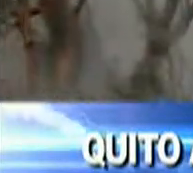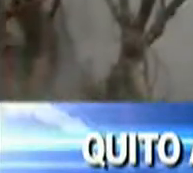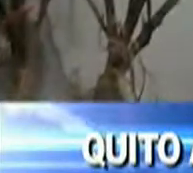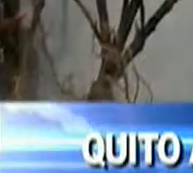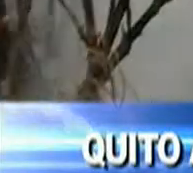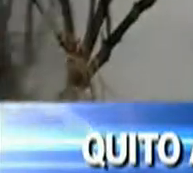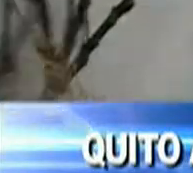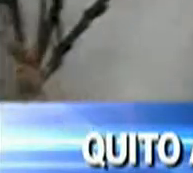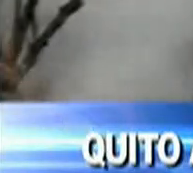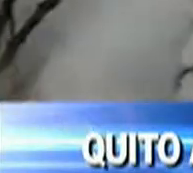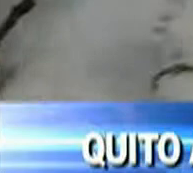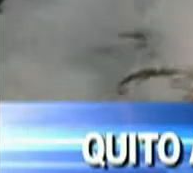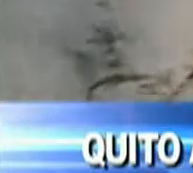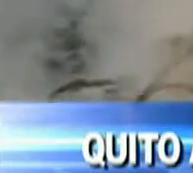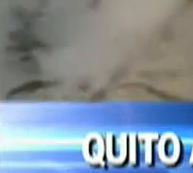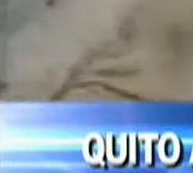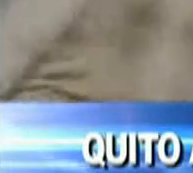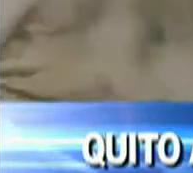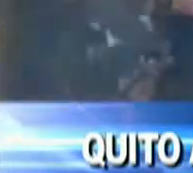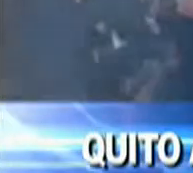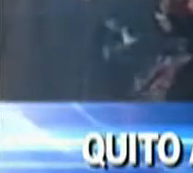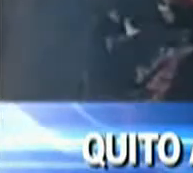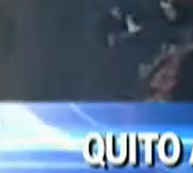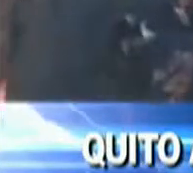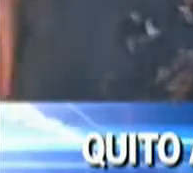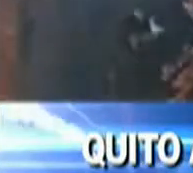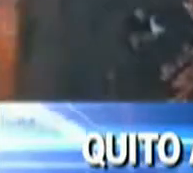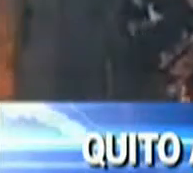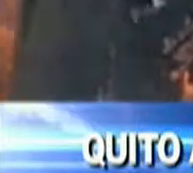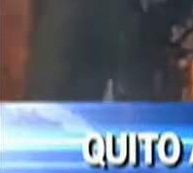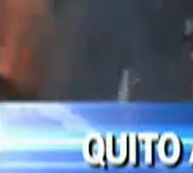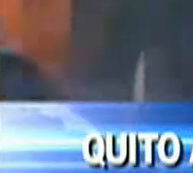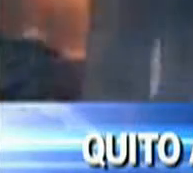los siniestros.